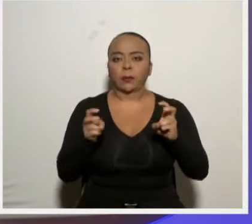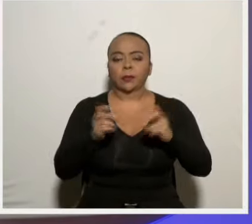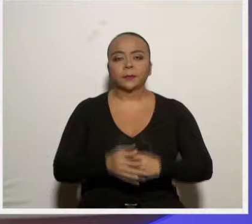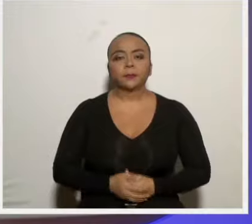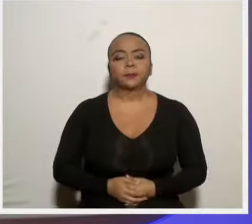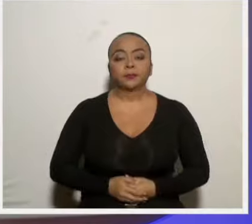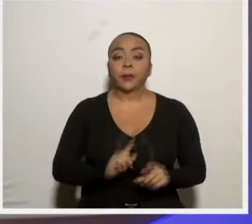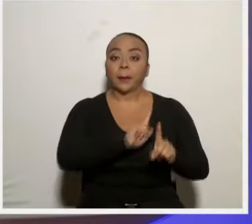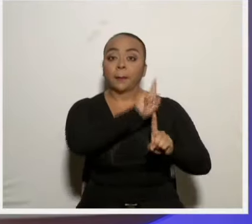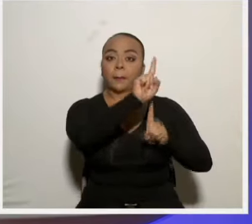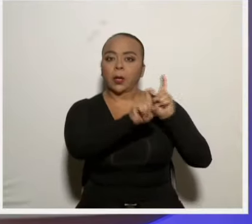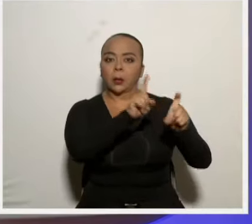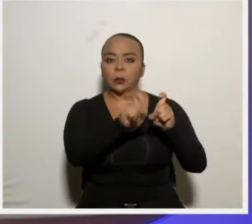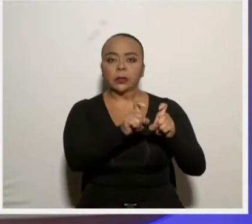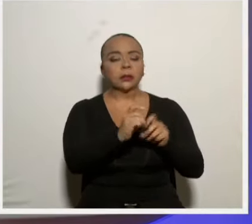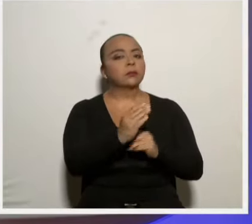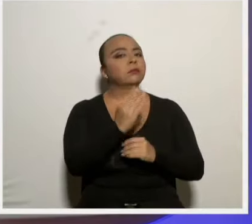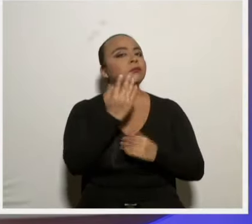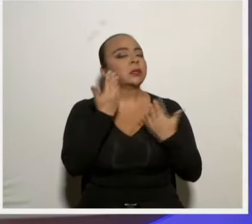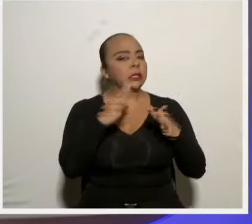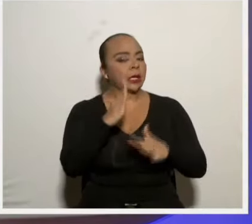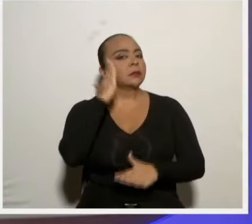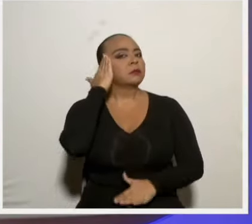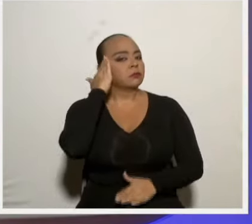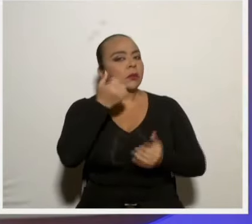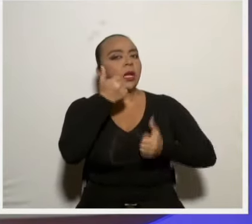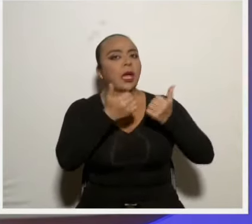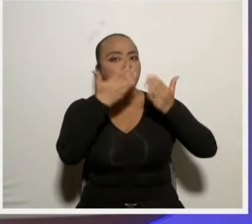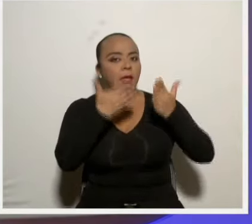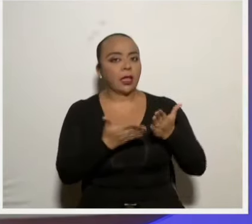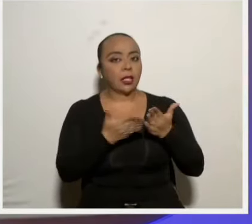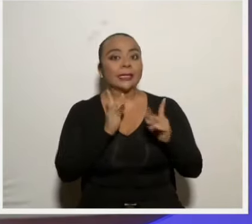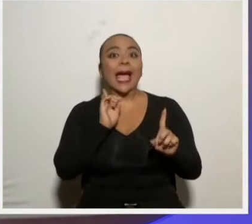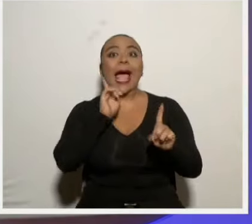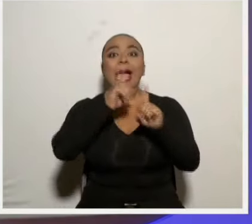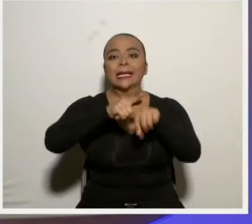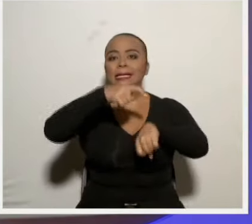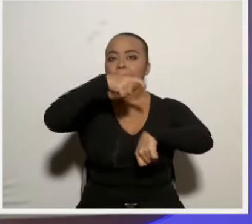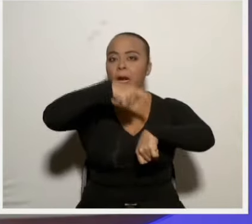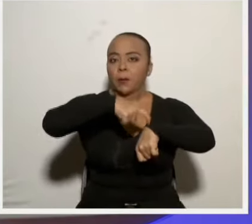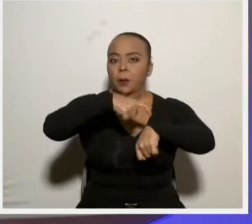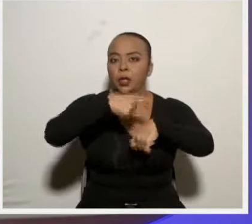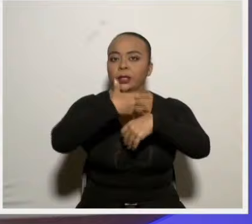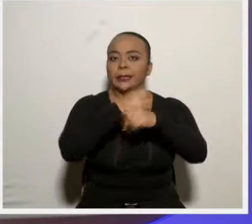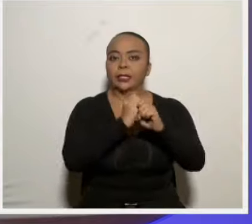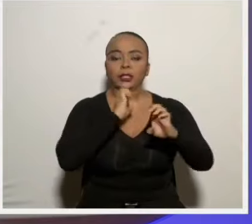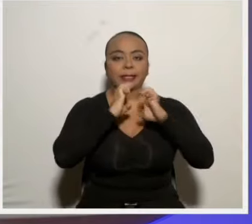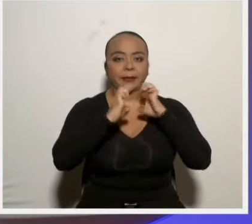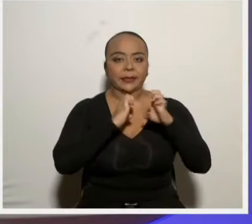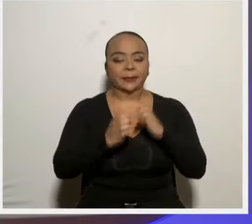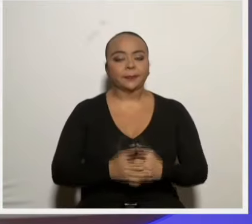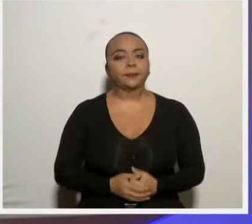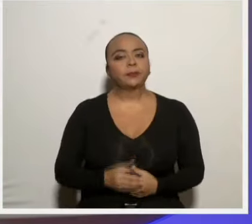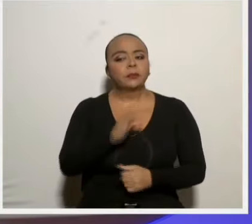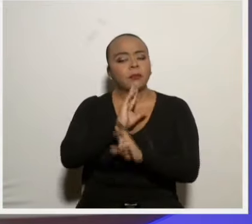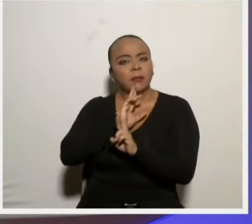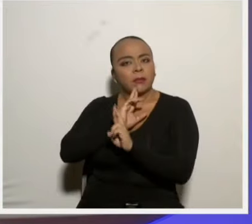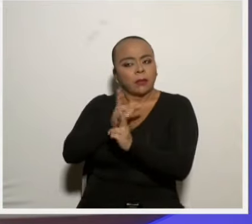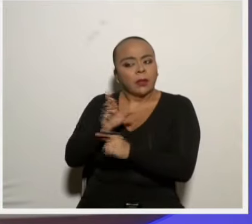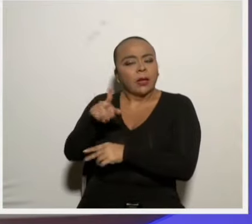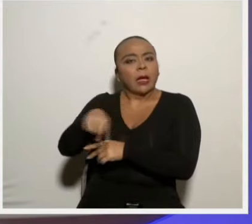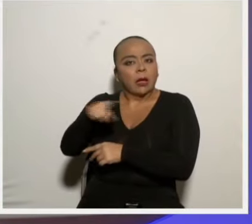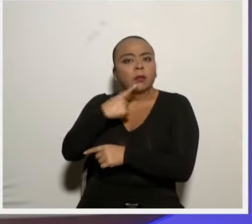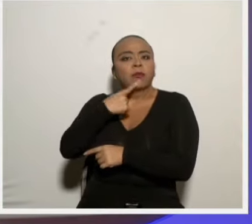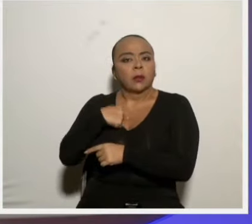Las preguntas fueron conocidas por los y las candidatas hasta el momento mismo en que se realizó la entrevista, y las respuestas que ellos